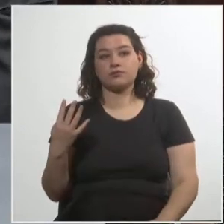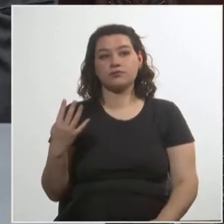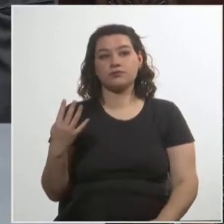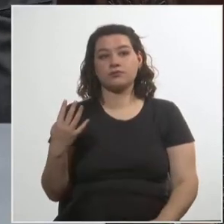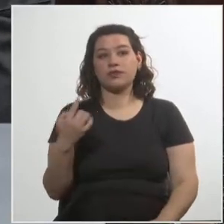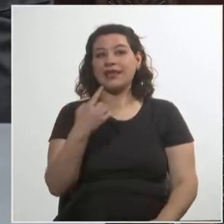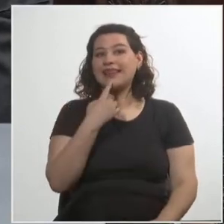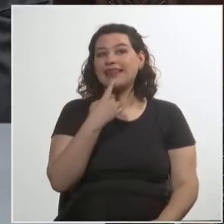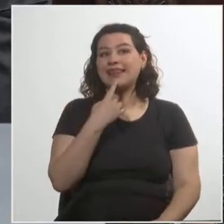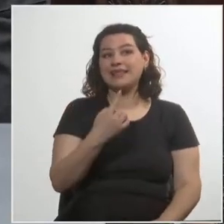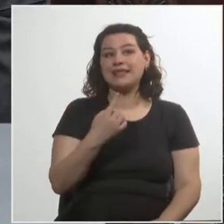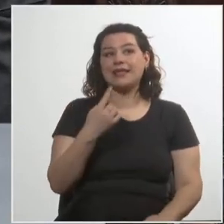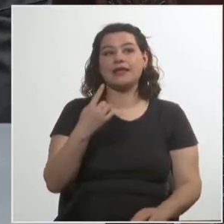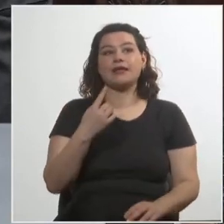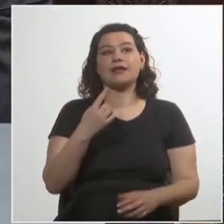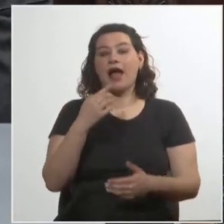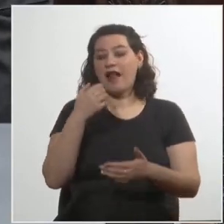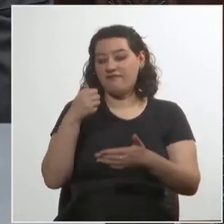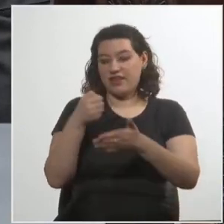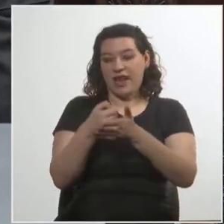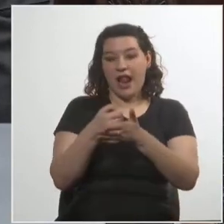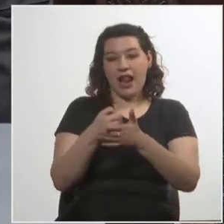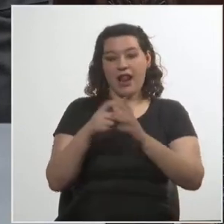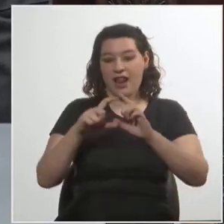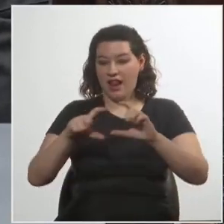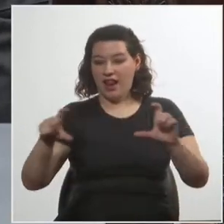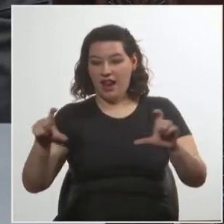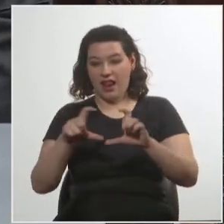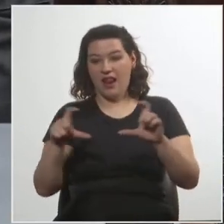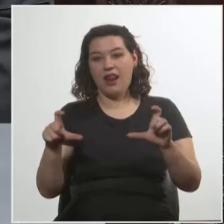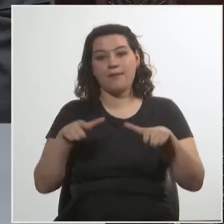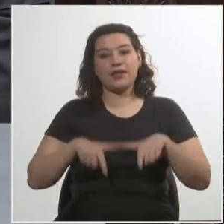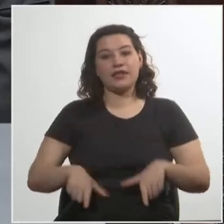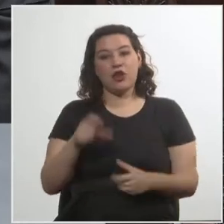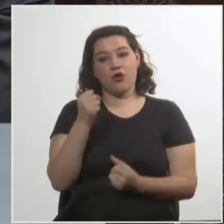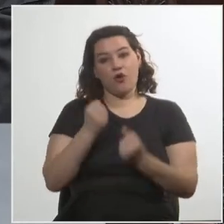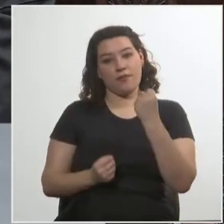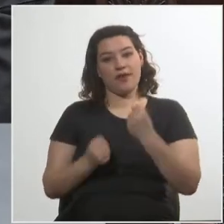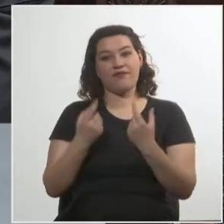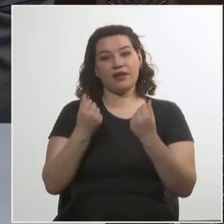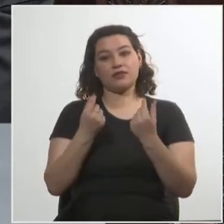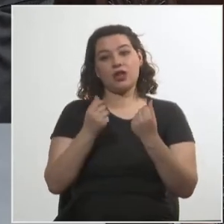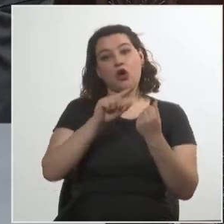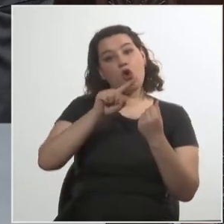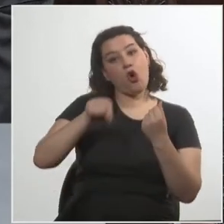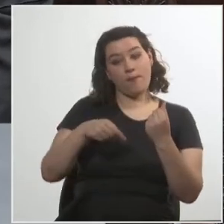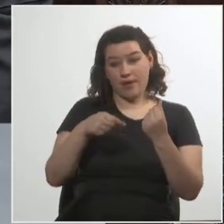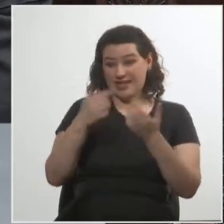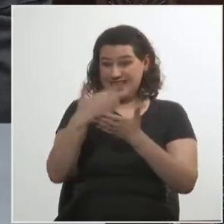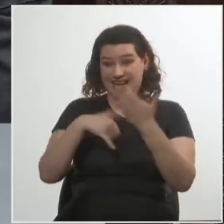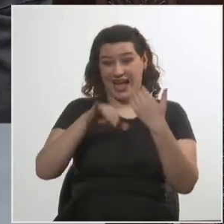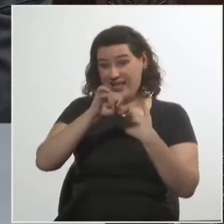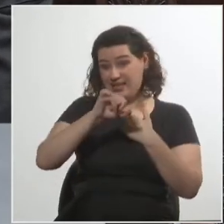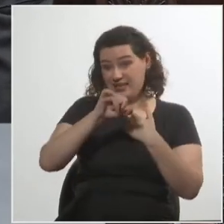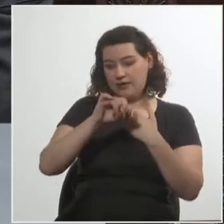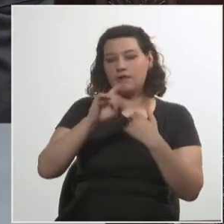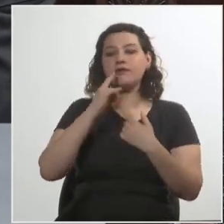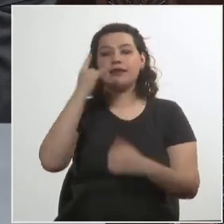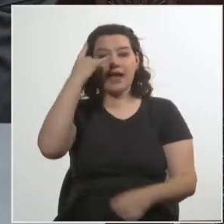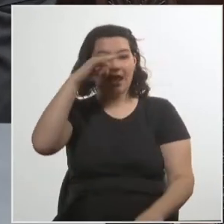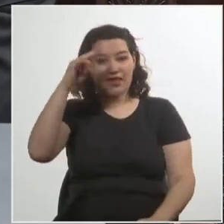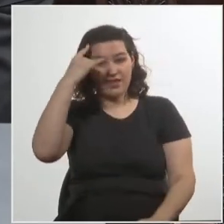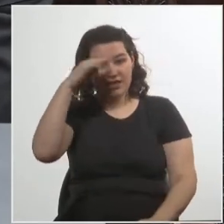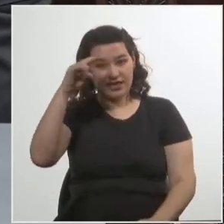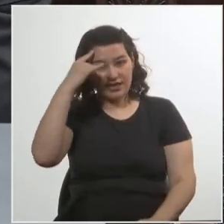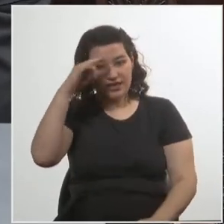cuando habla al final del Ministerio de economía y finanzas coma se saca la y ganadería